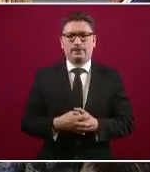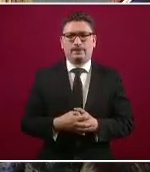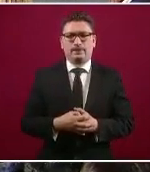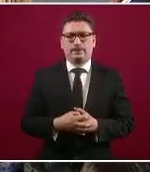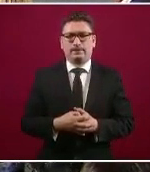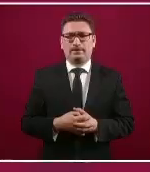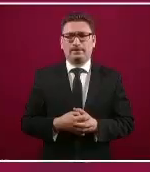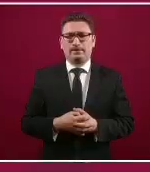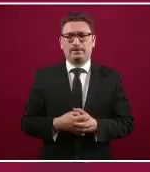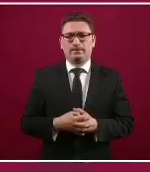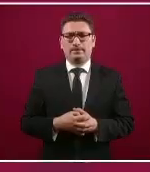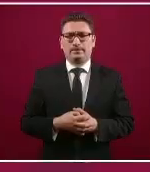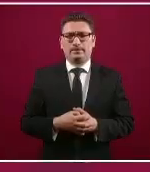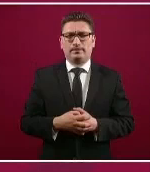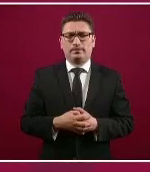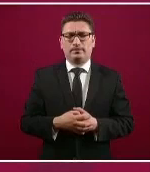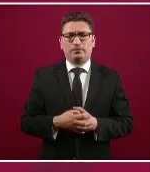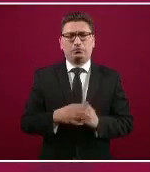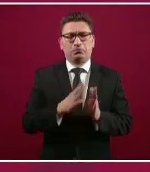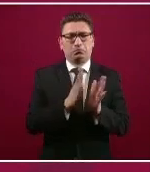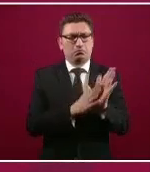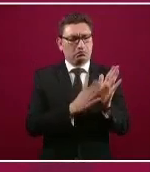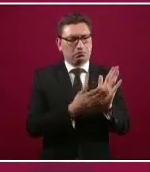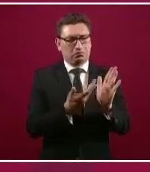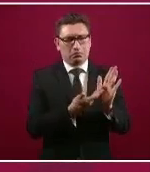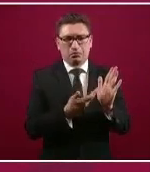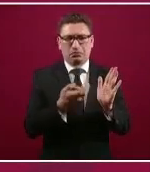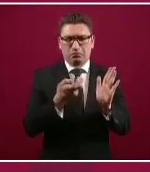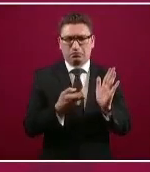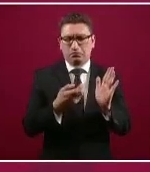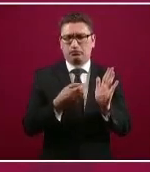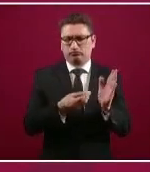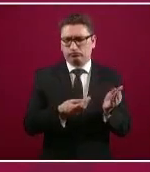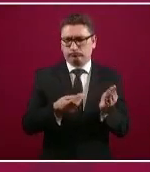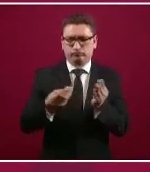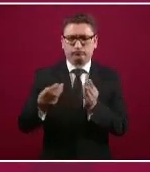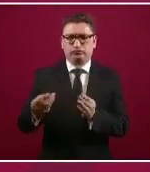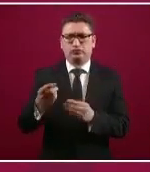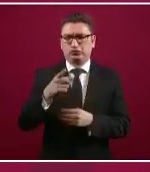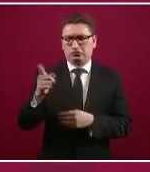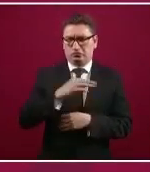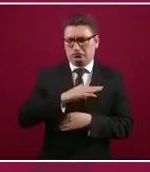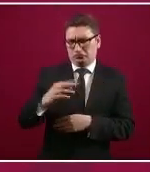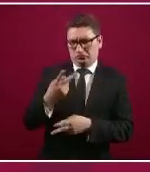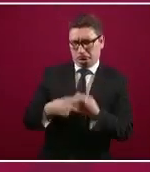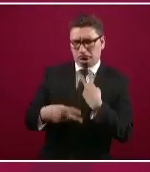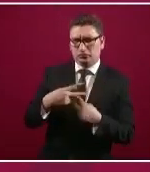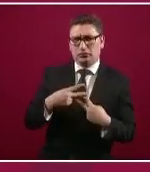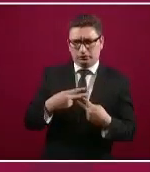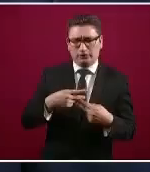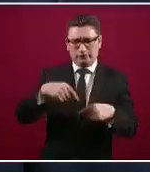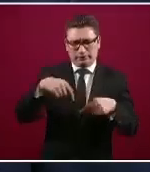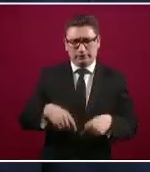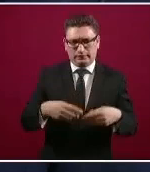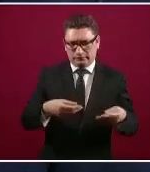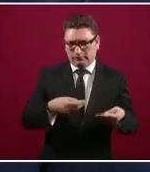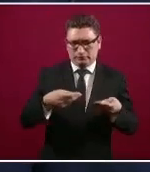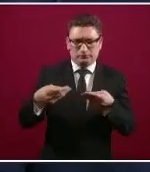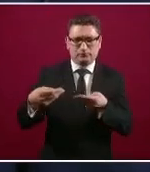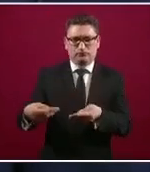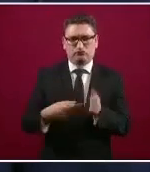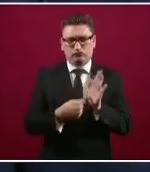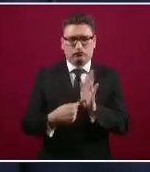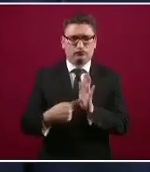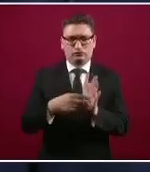como un documento inicial. Pueden venir ellos, aquí les vamos a hacer